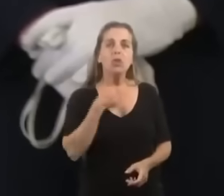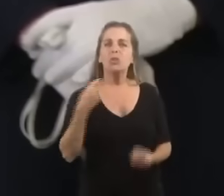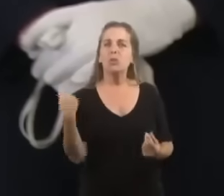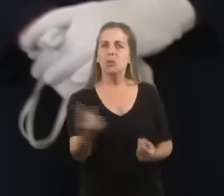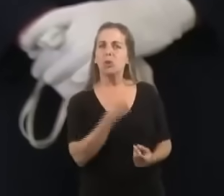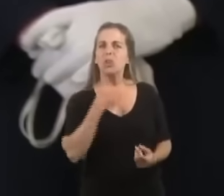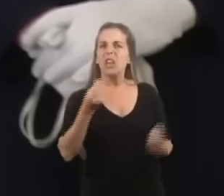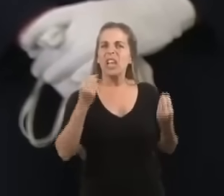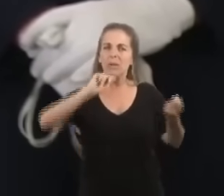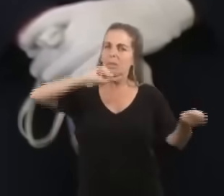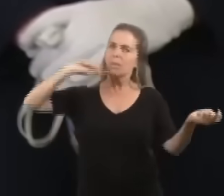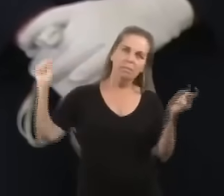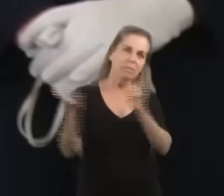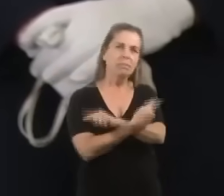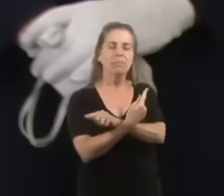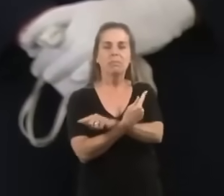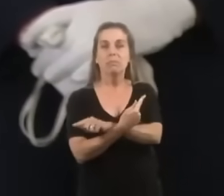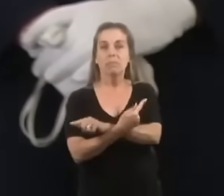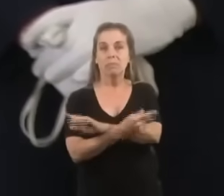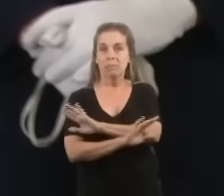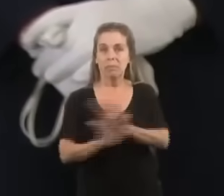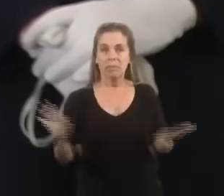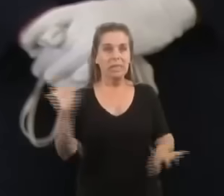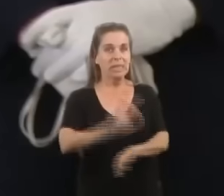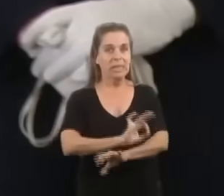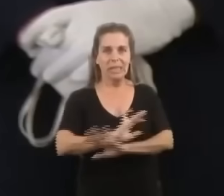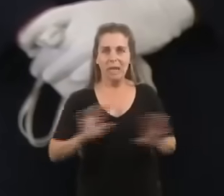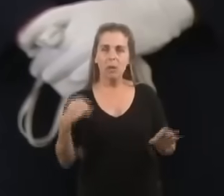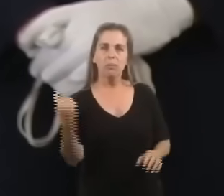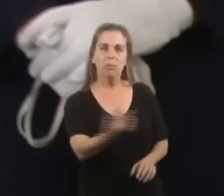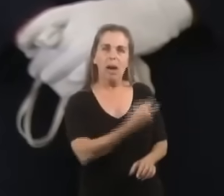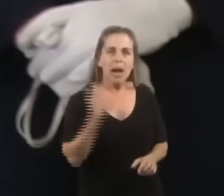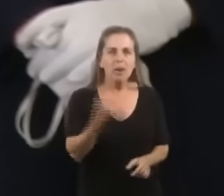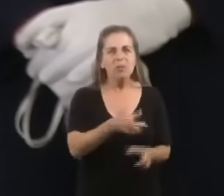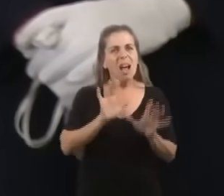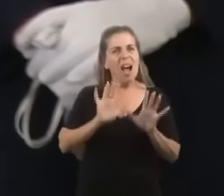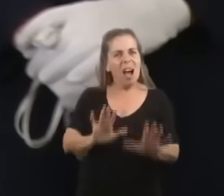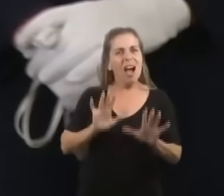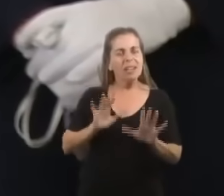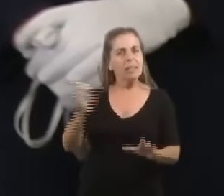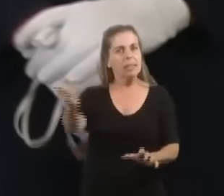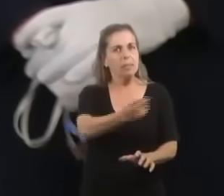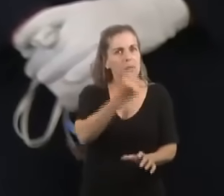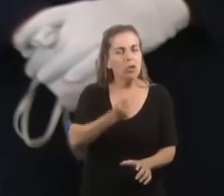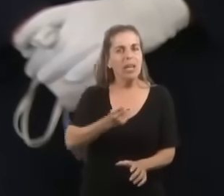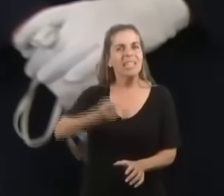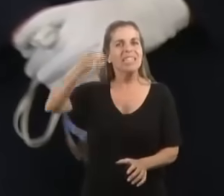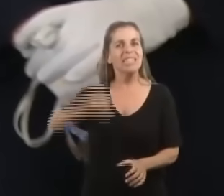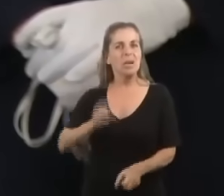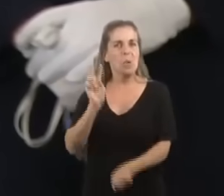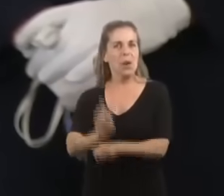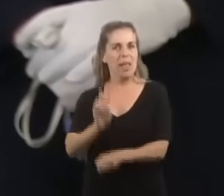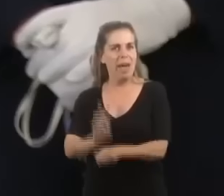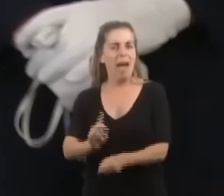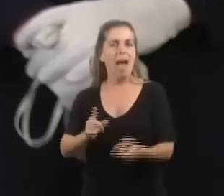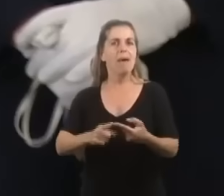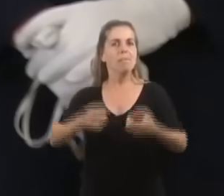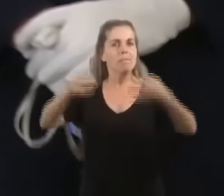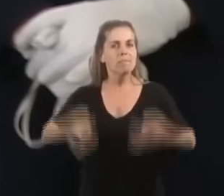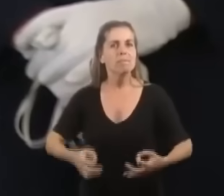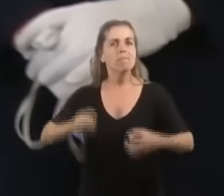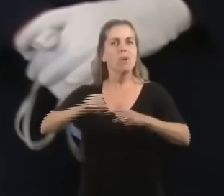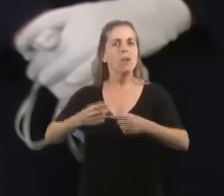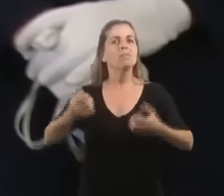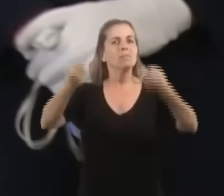grados para nosotros el monopolio de la fuerza y la represión del delito es una responsabilidad pública e